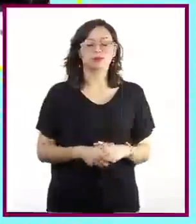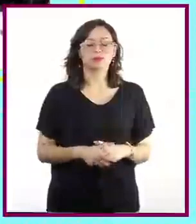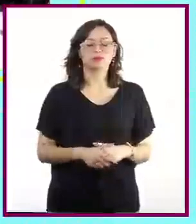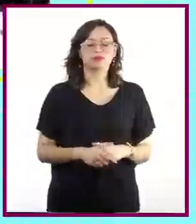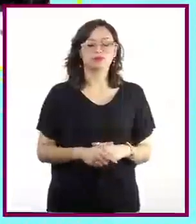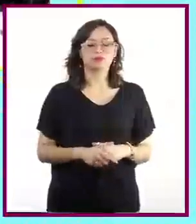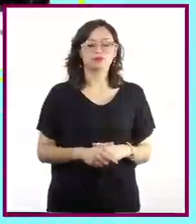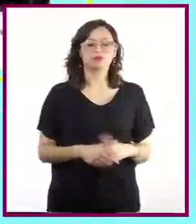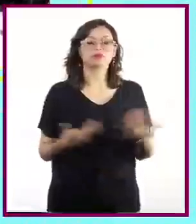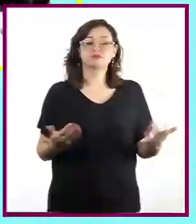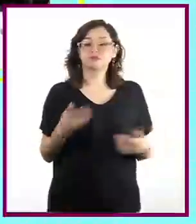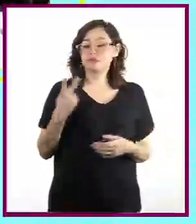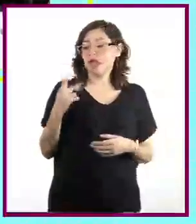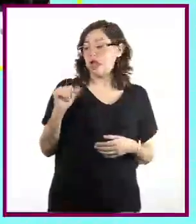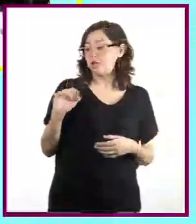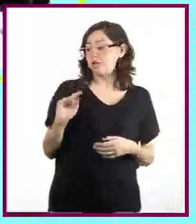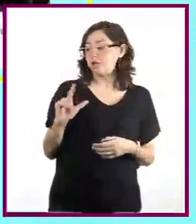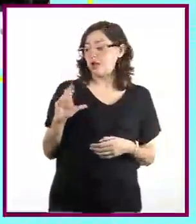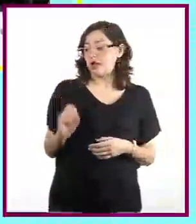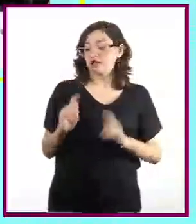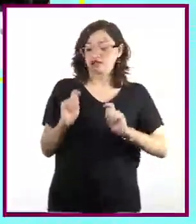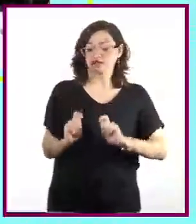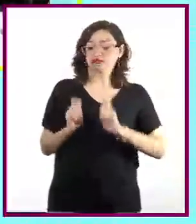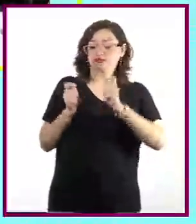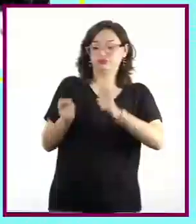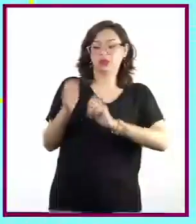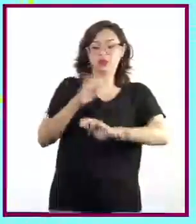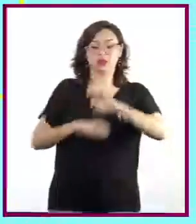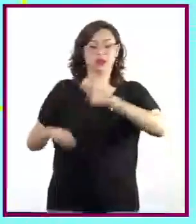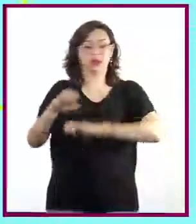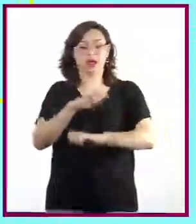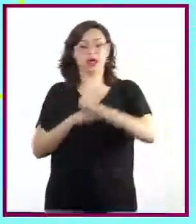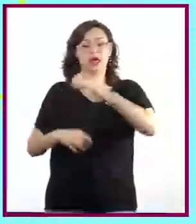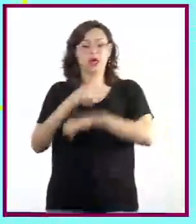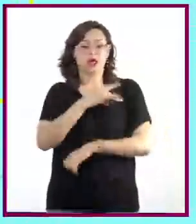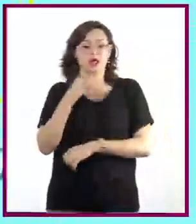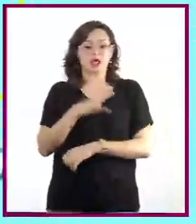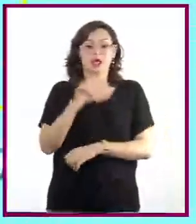Años más tarde, Pablo Neruda fue nombrado embajador de Chile en Francia y en